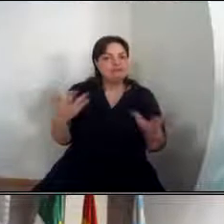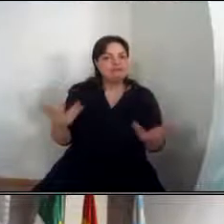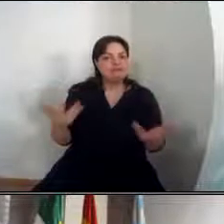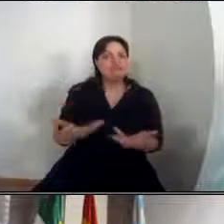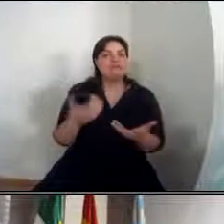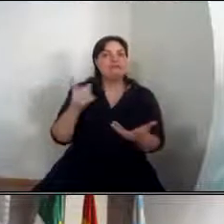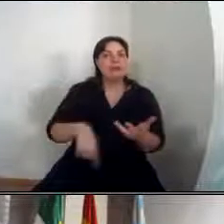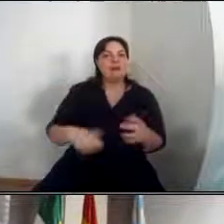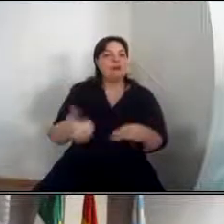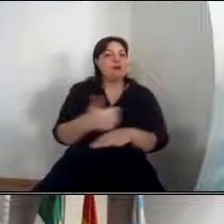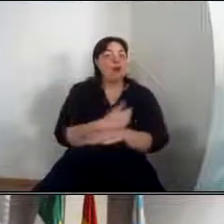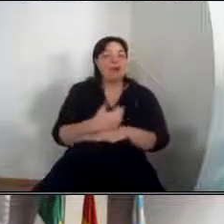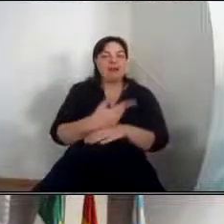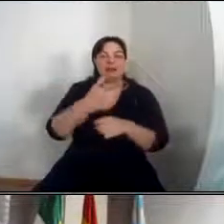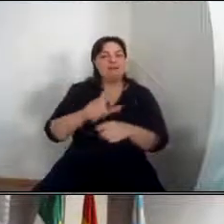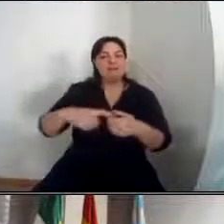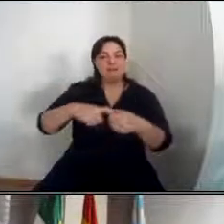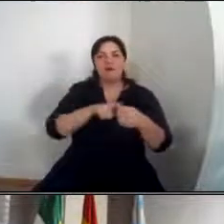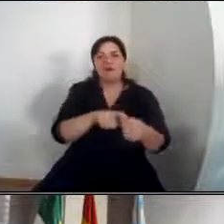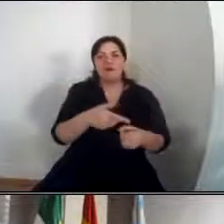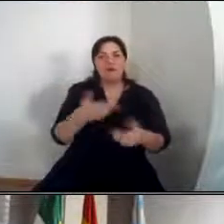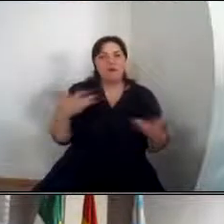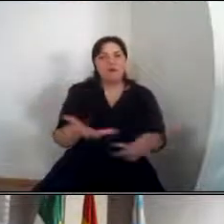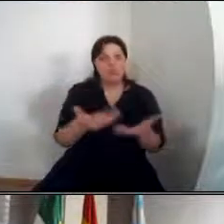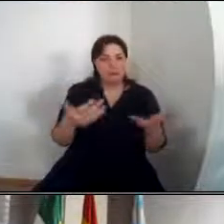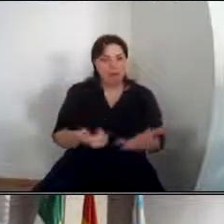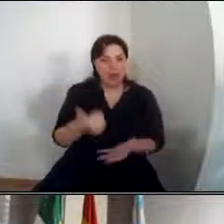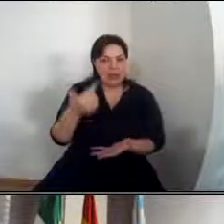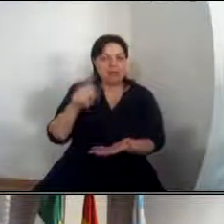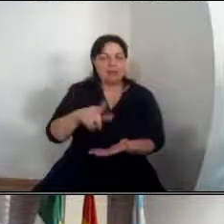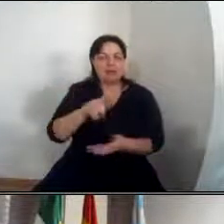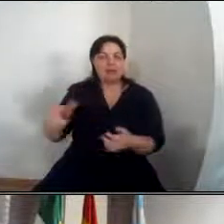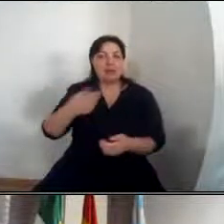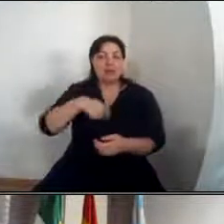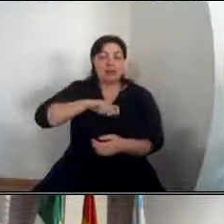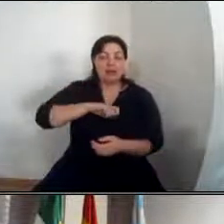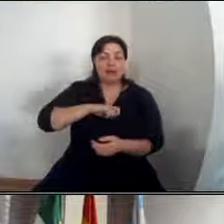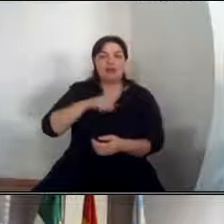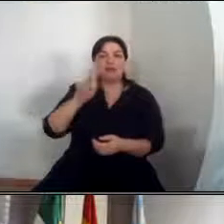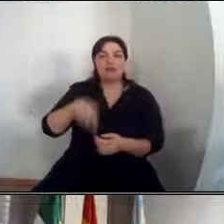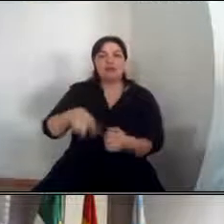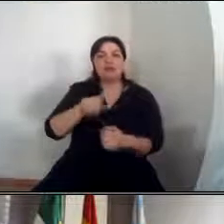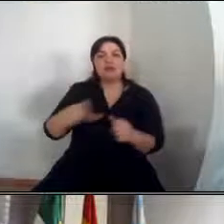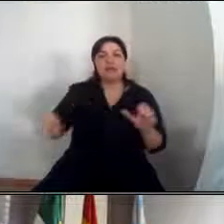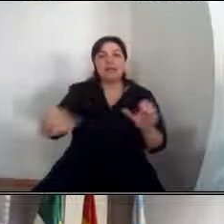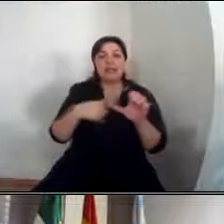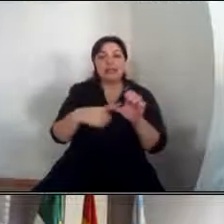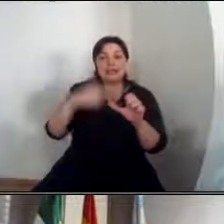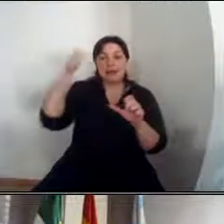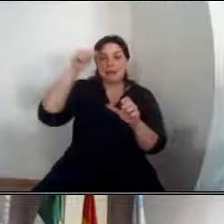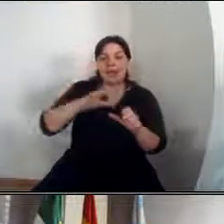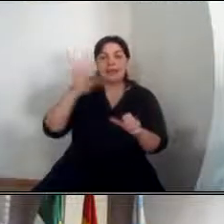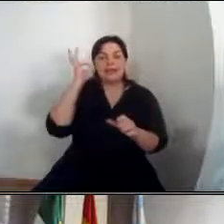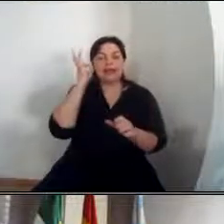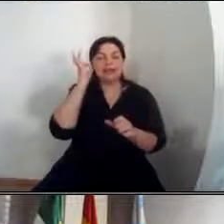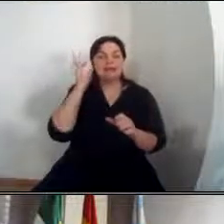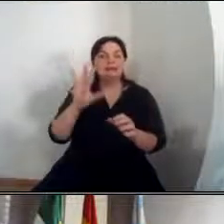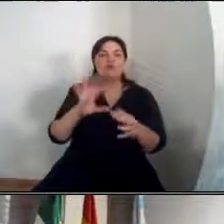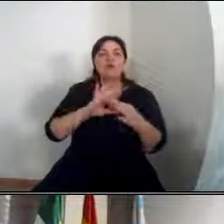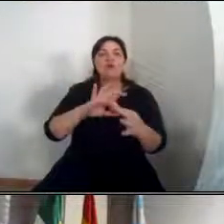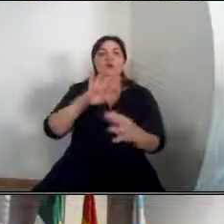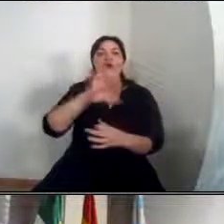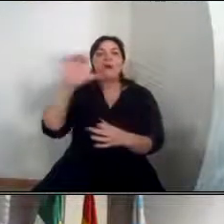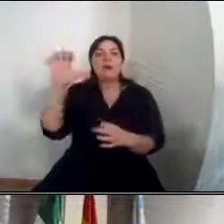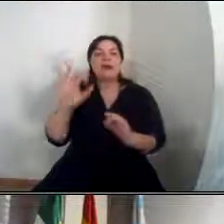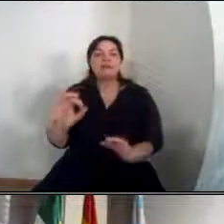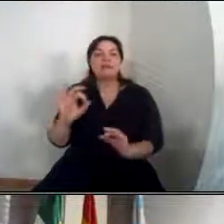ciudadana en definitiva. Para los españoles y para los extremeños y extremeñas, la Unión Europea siempre